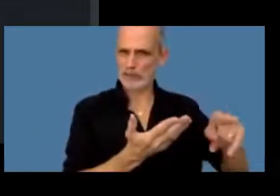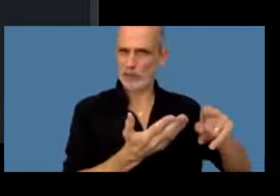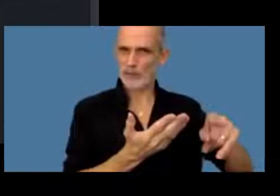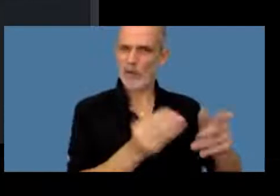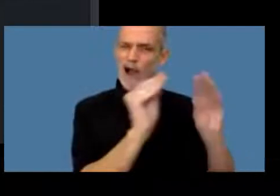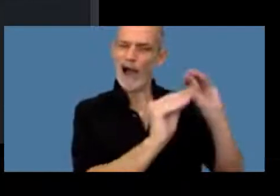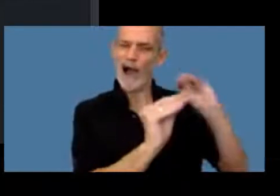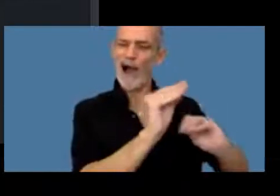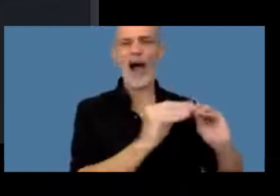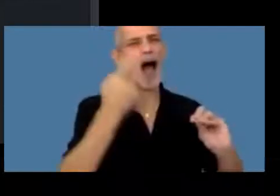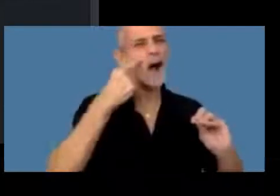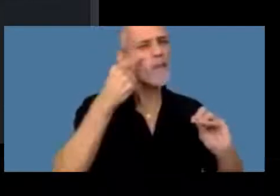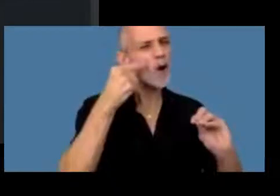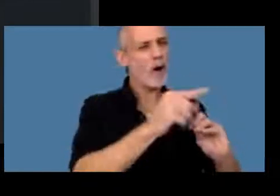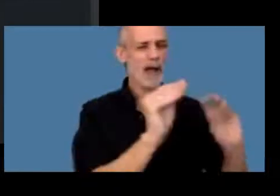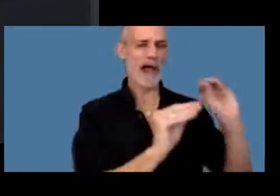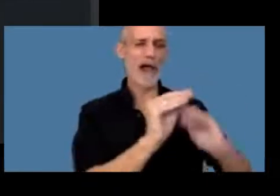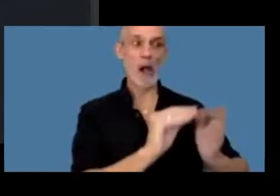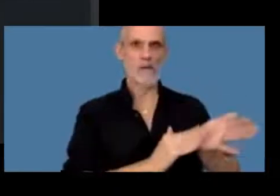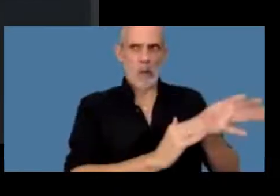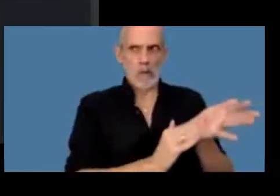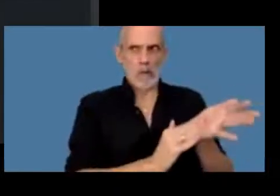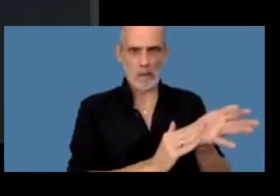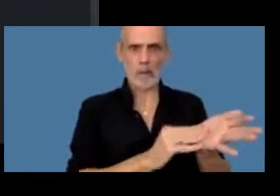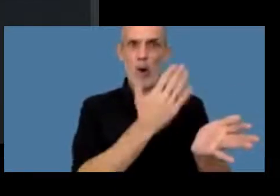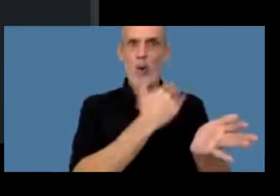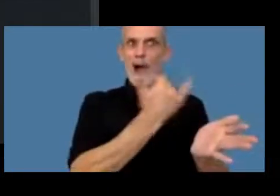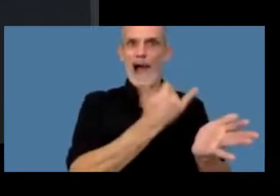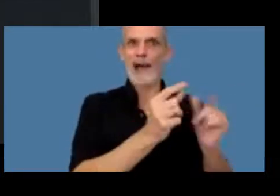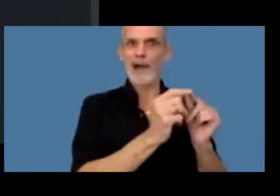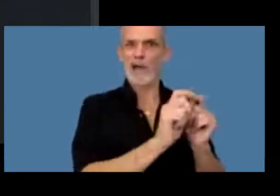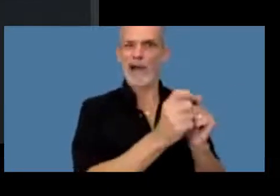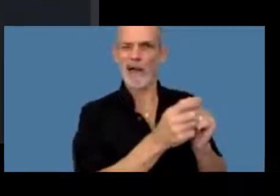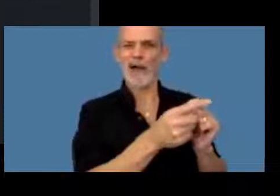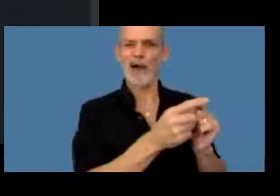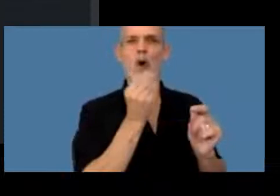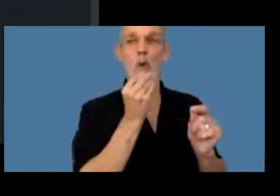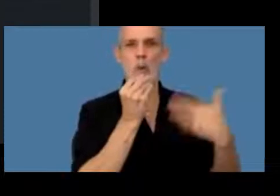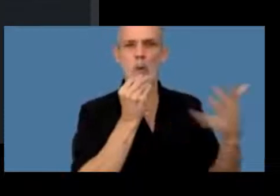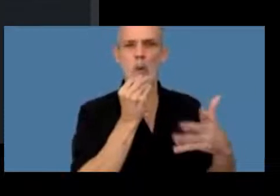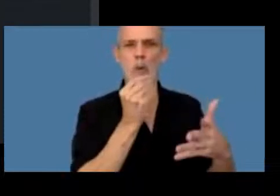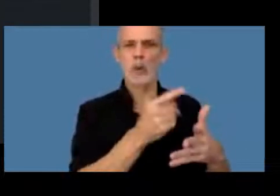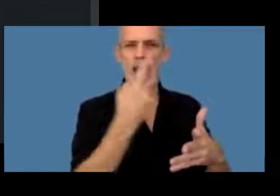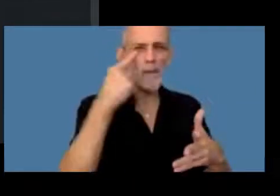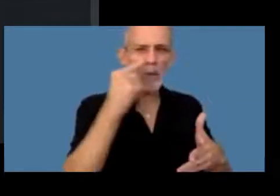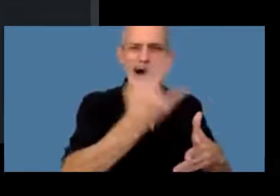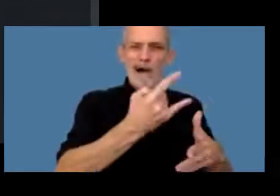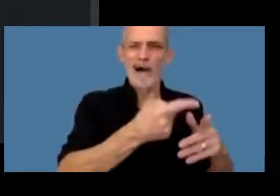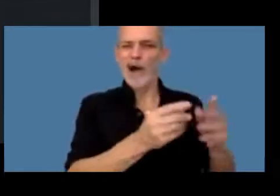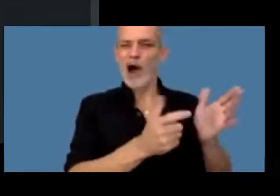queriendo presentar algo como que existió y en realidad no existió. Quiere simular algo con una cuestión,